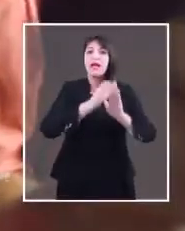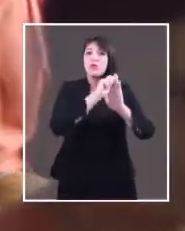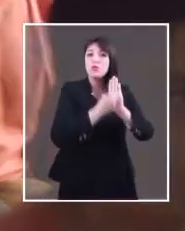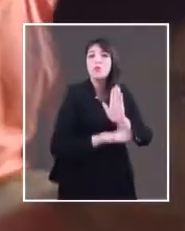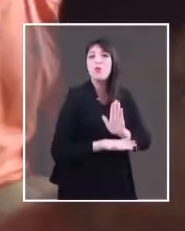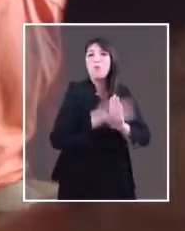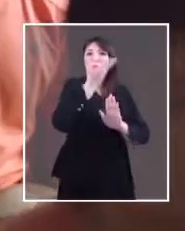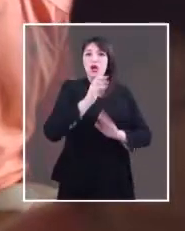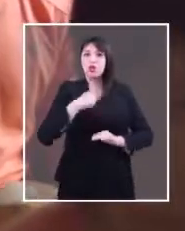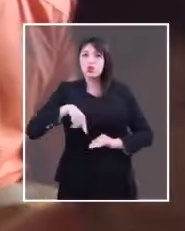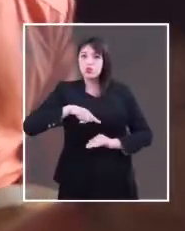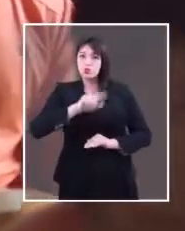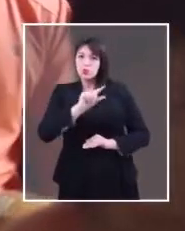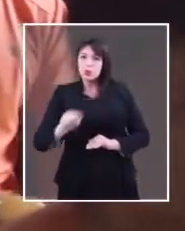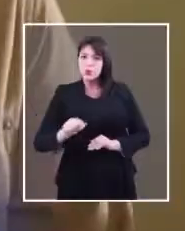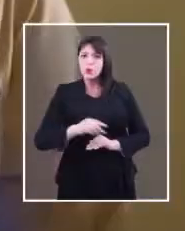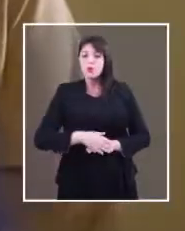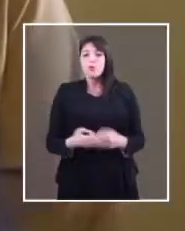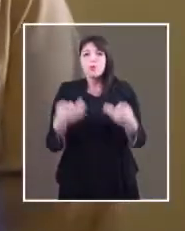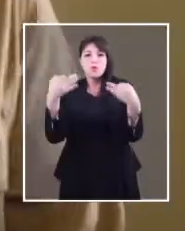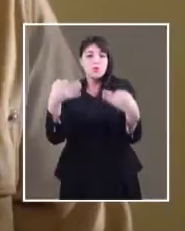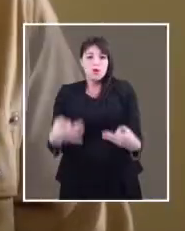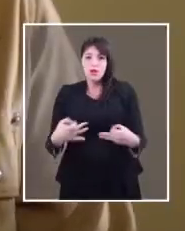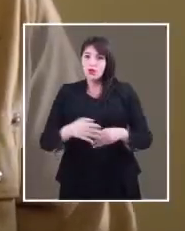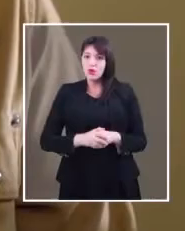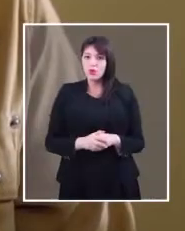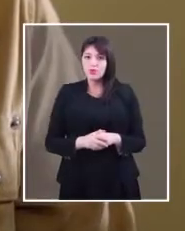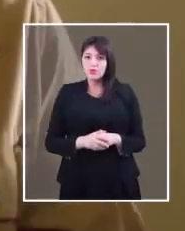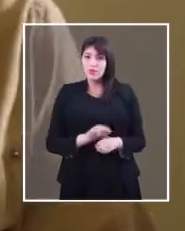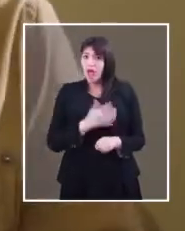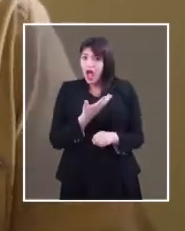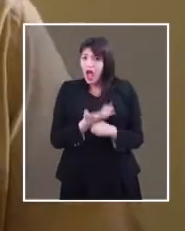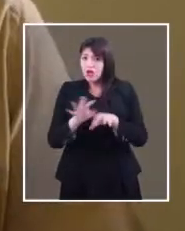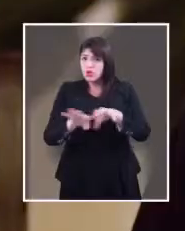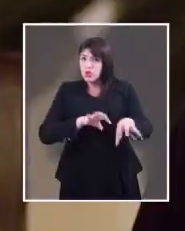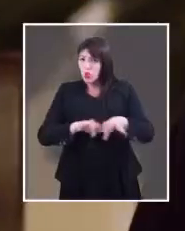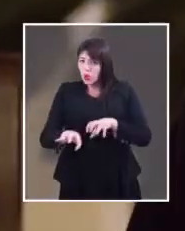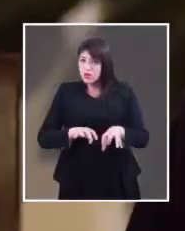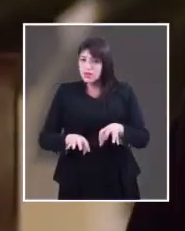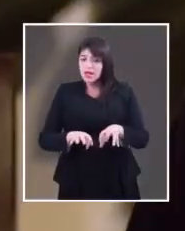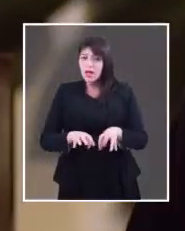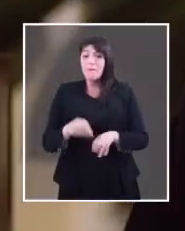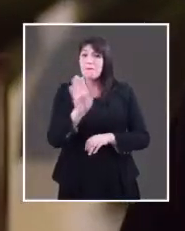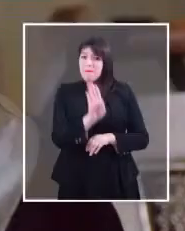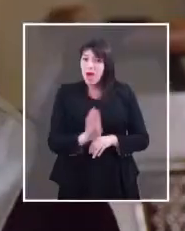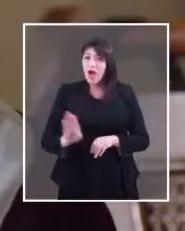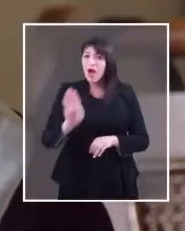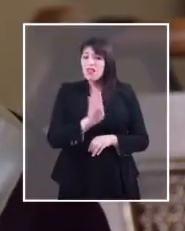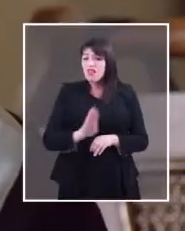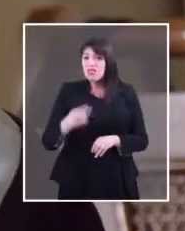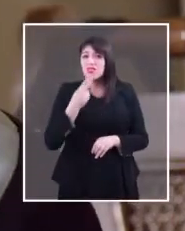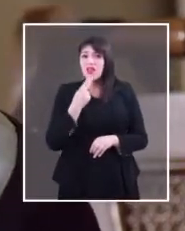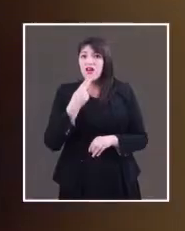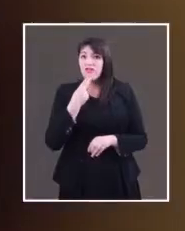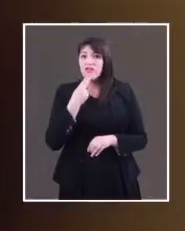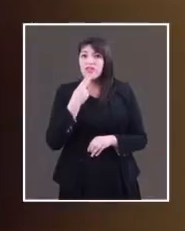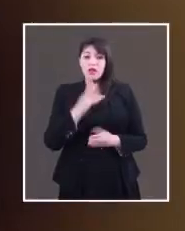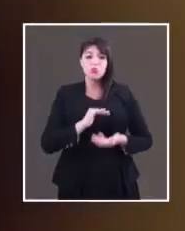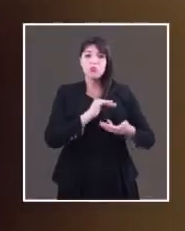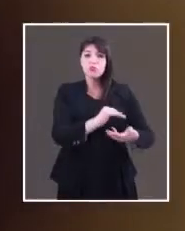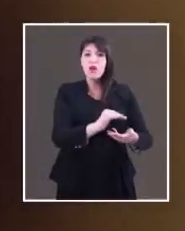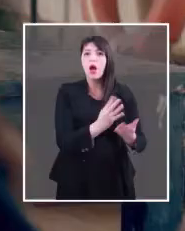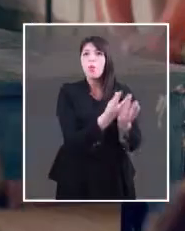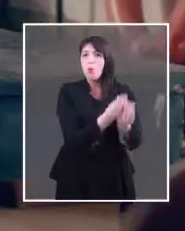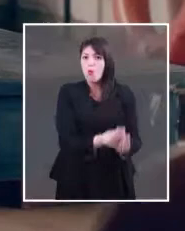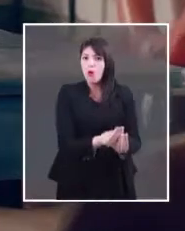equipo que tiene 10 veces más presupuesto que nosotros? Pero por supuesto. Si no es lógico que cuestiones que son básicas estén en manos de